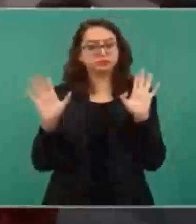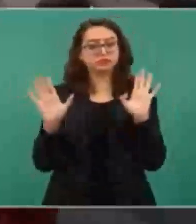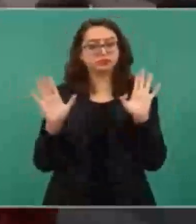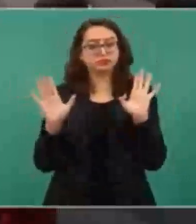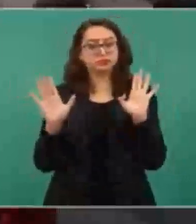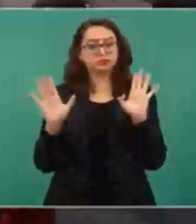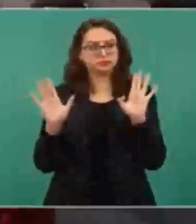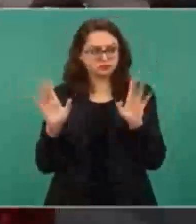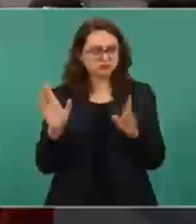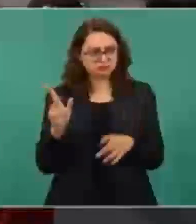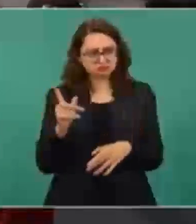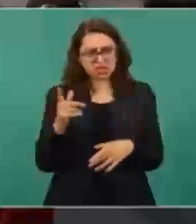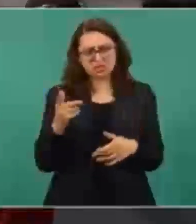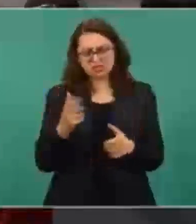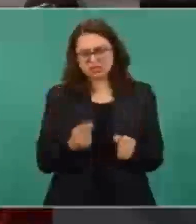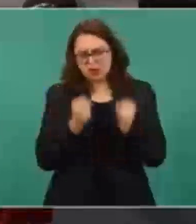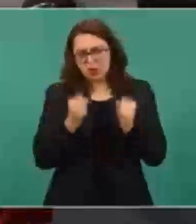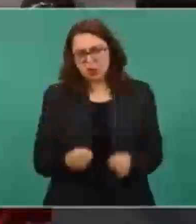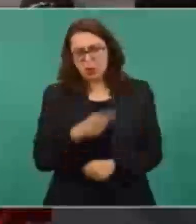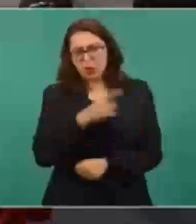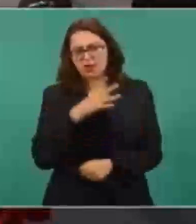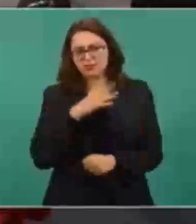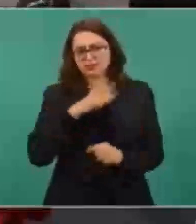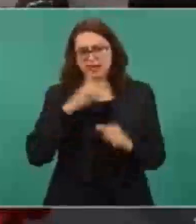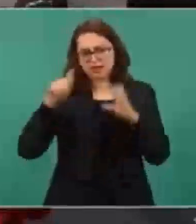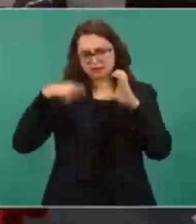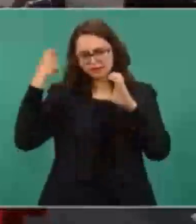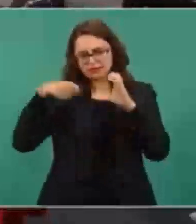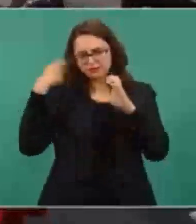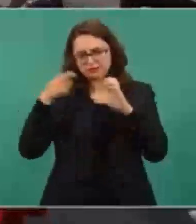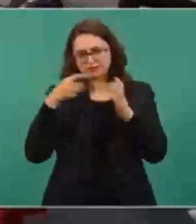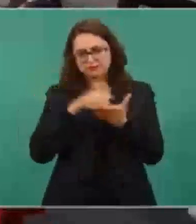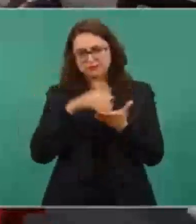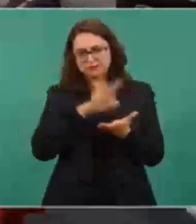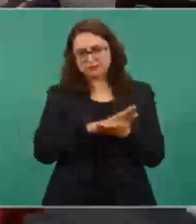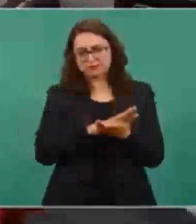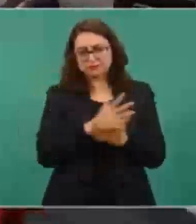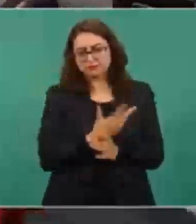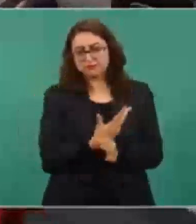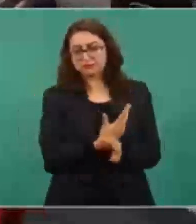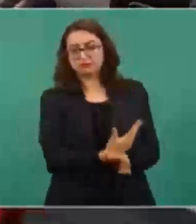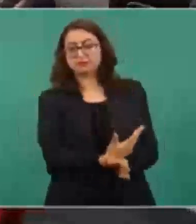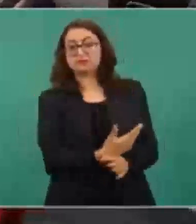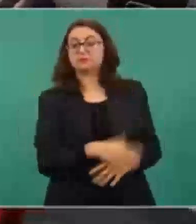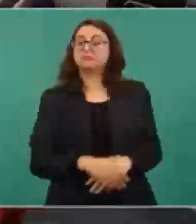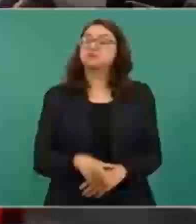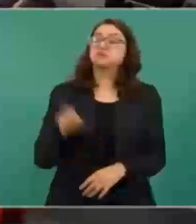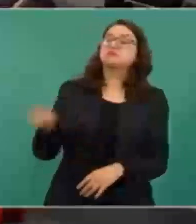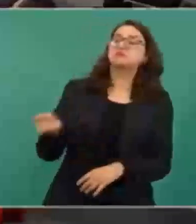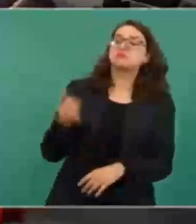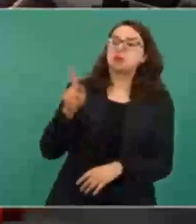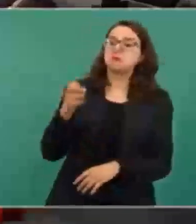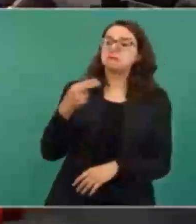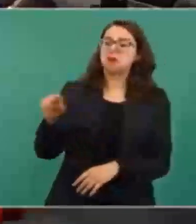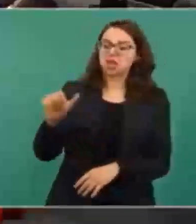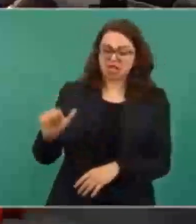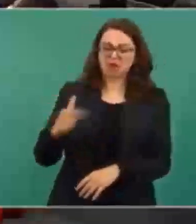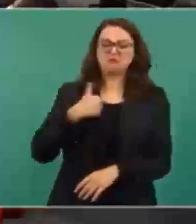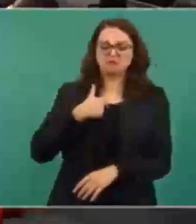y ahí debe de estar, ¿no?, grabado, él dice: voy a meter a la cárcel a